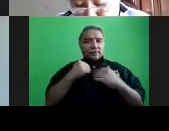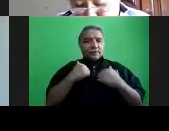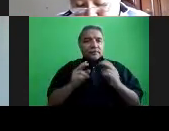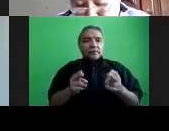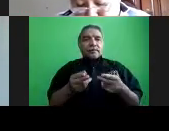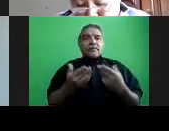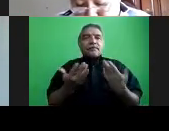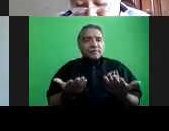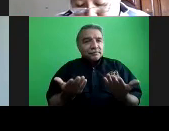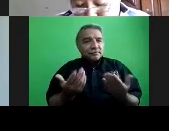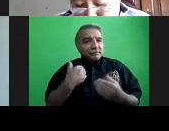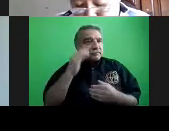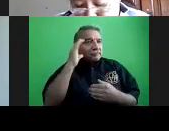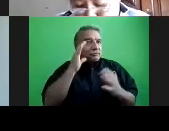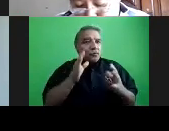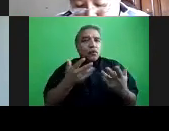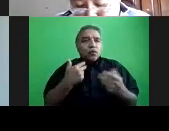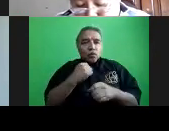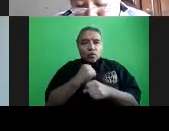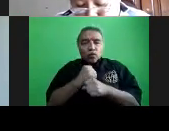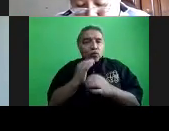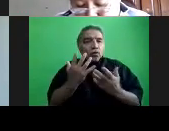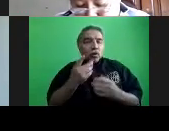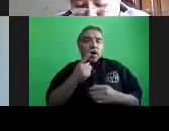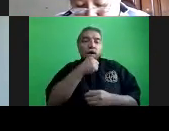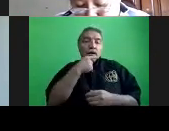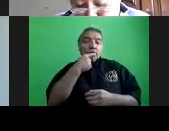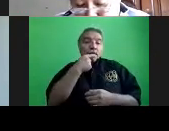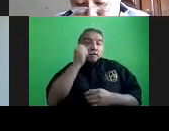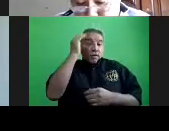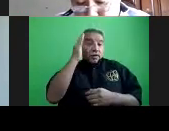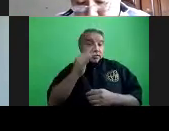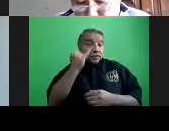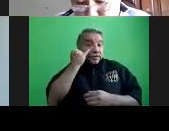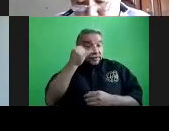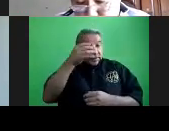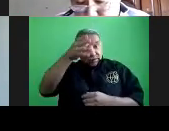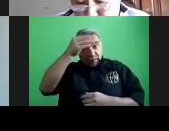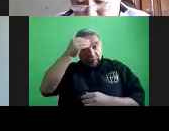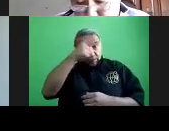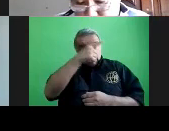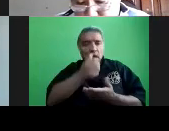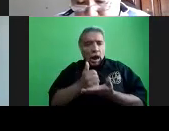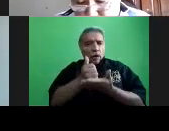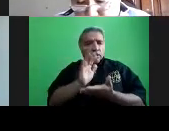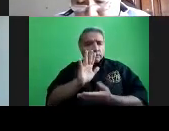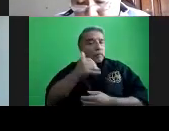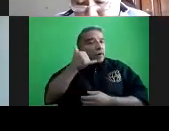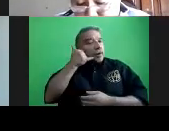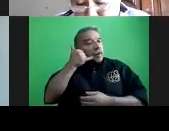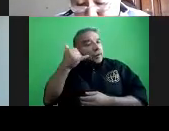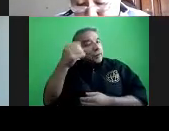cuando yo tenía 18 años, yo ya sabía. Y ahora, ¿qué voy a hacer cuando yo ya esté graduado y